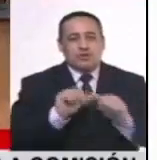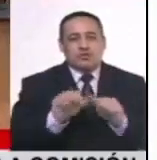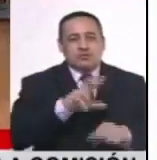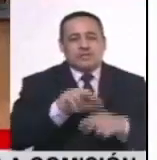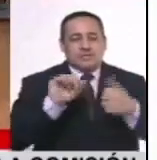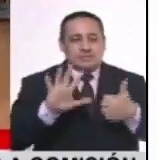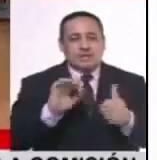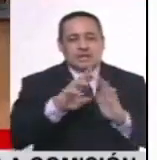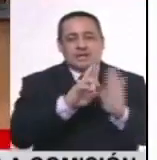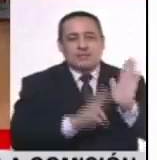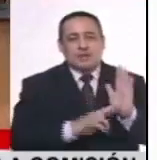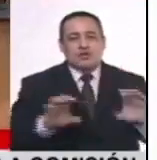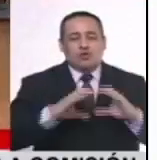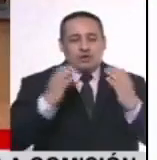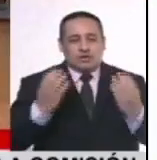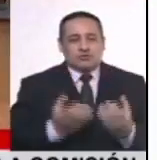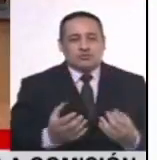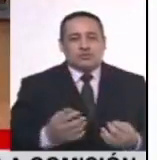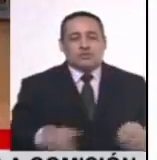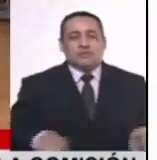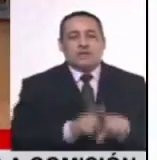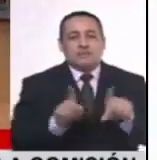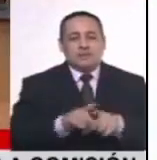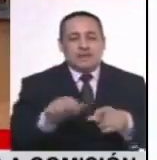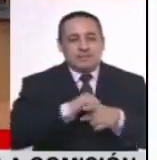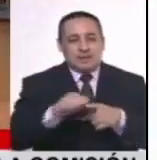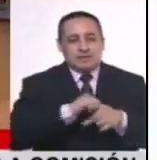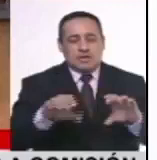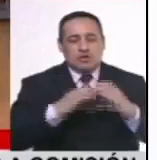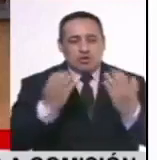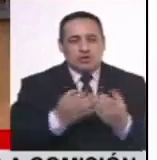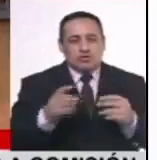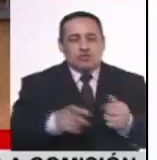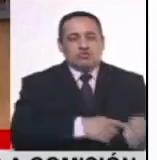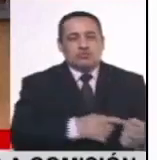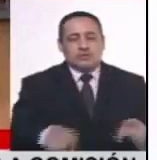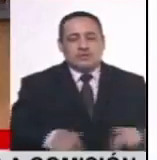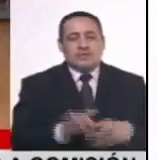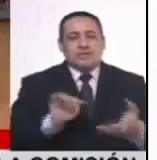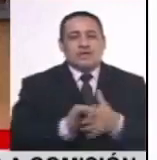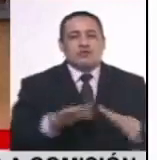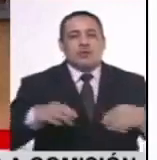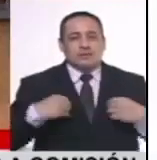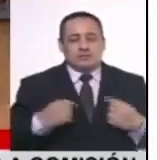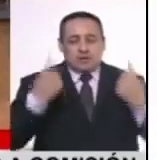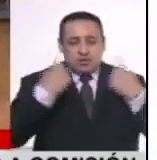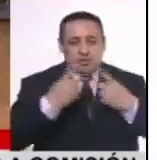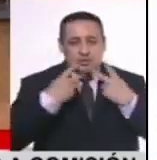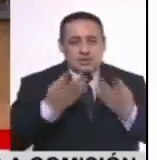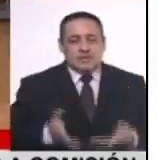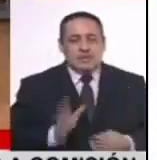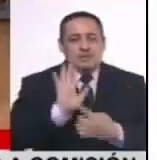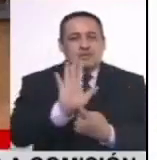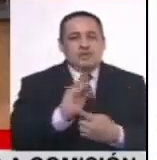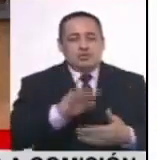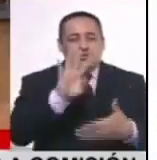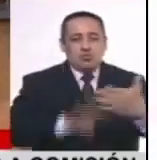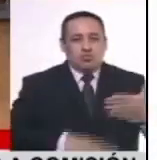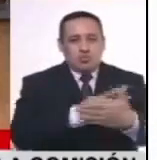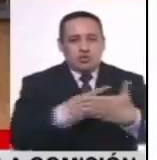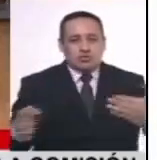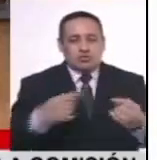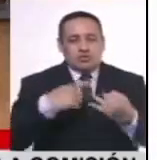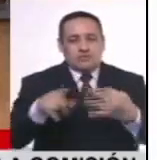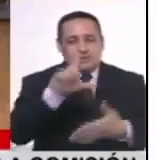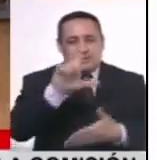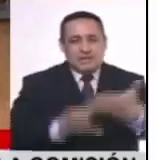36 del reglamento del Congreso y la práctica parlamentaria, por lo que me permito poner a su disposición un cuadro con la lista de